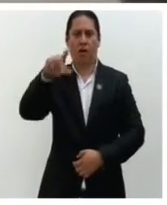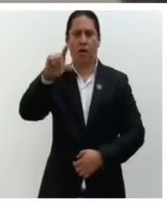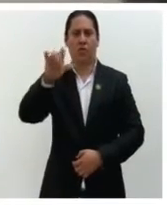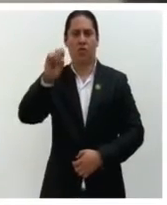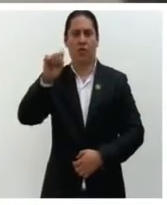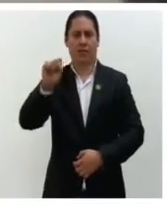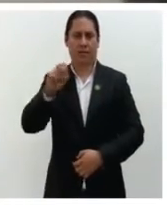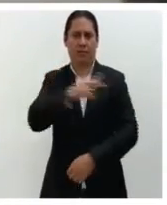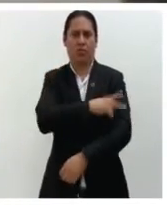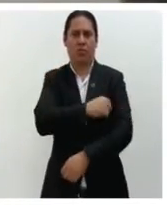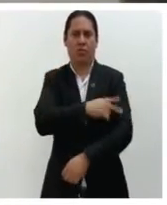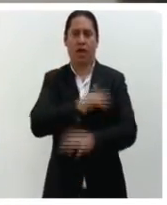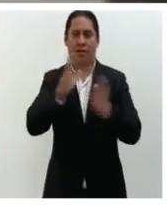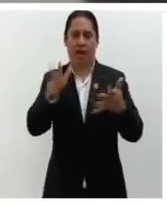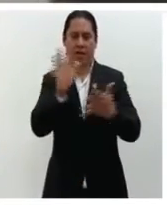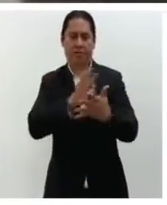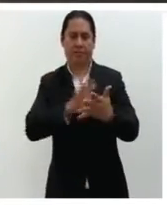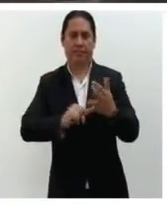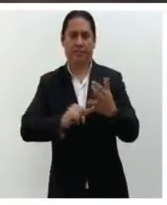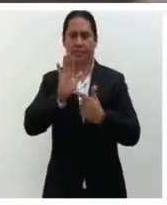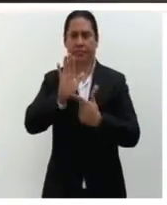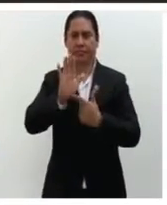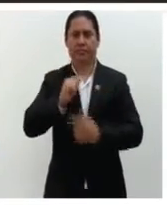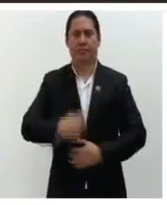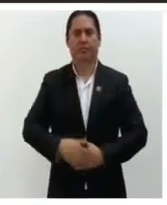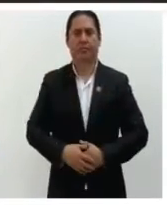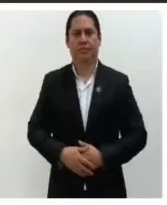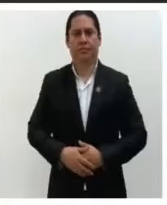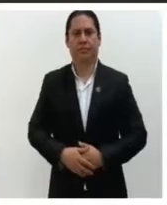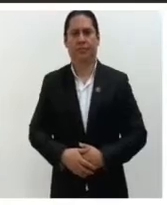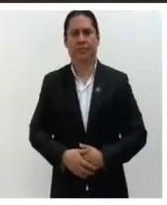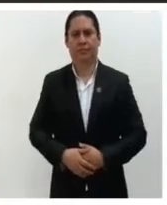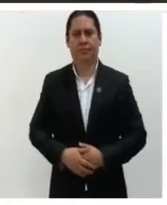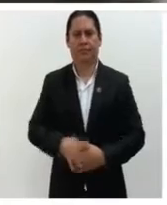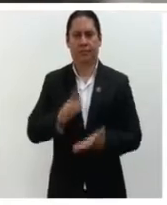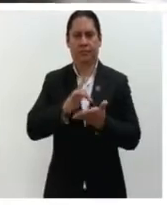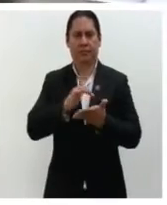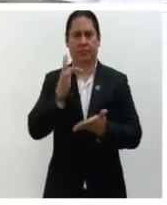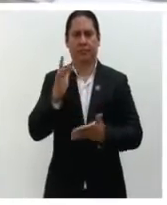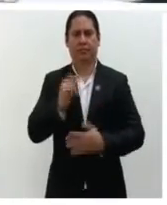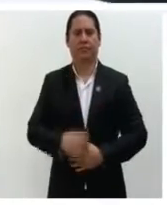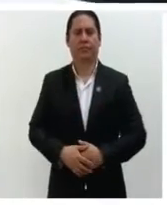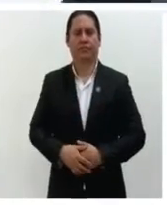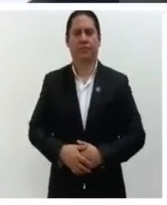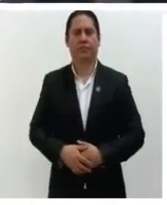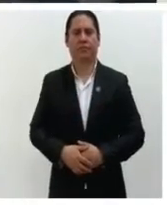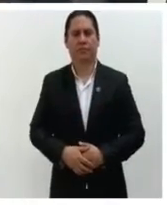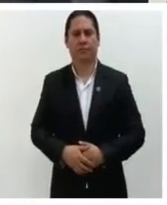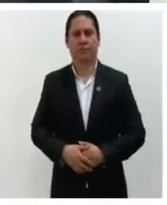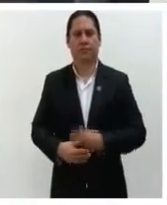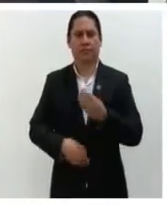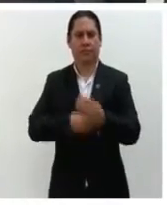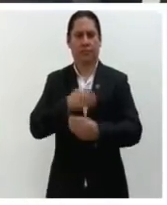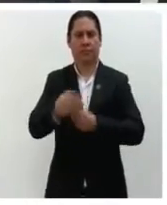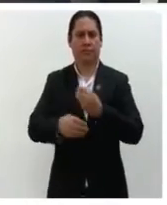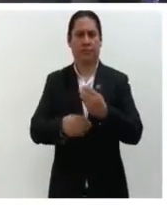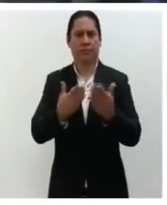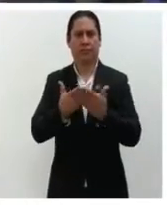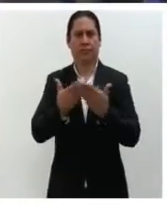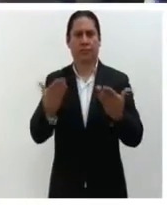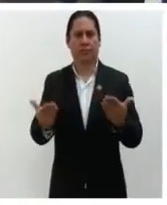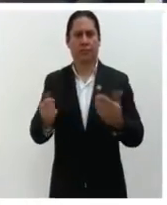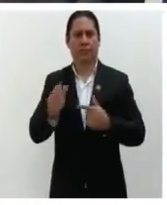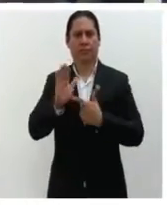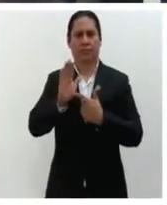Salazar, vocal. Está leído el dictamen, diputado presidente. Muchas gracias, diputada secretaria. Está a discusión el